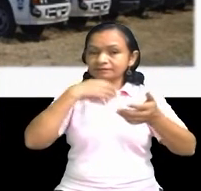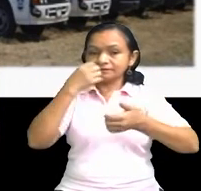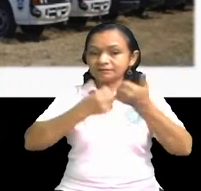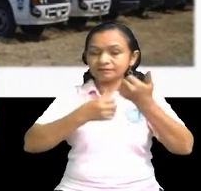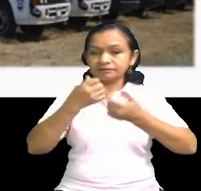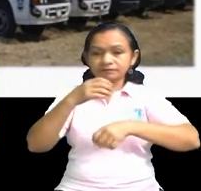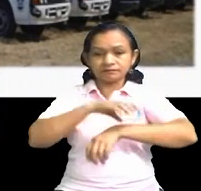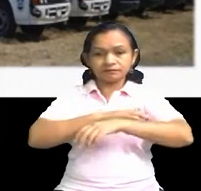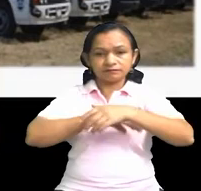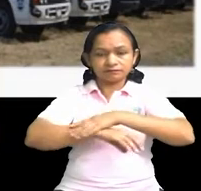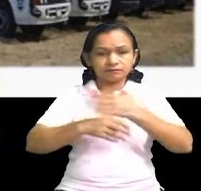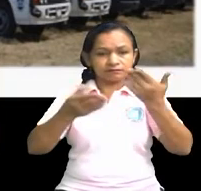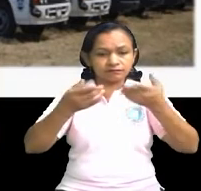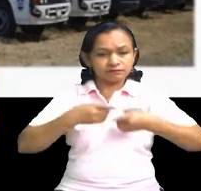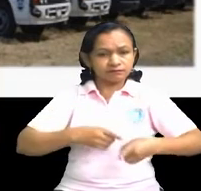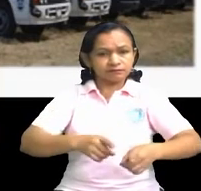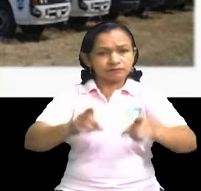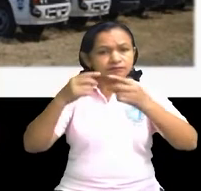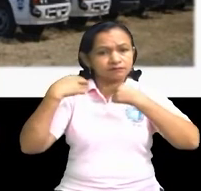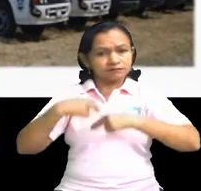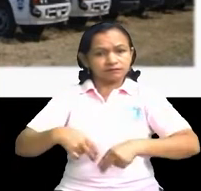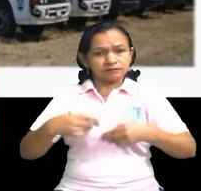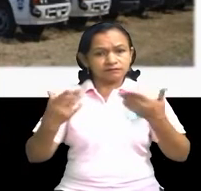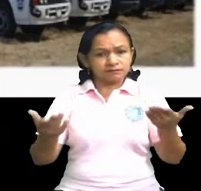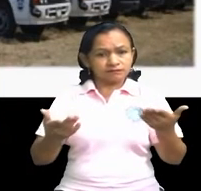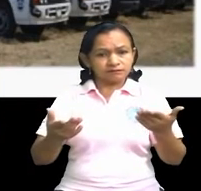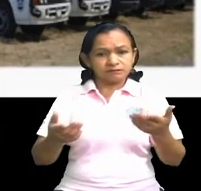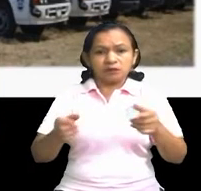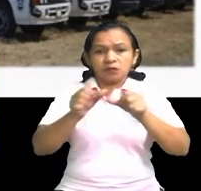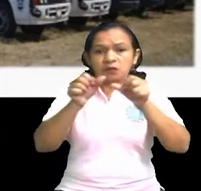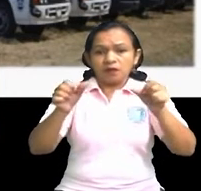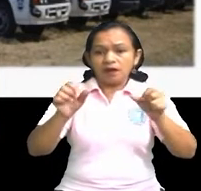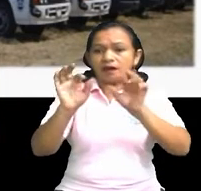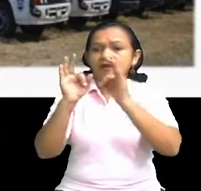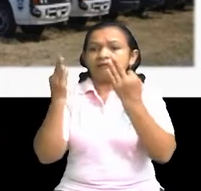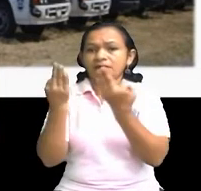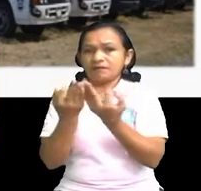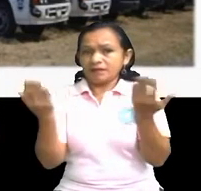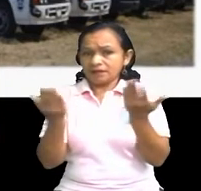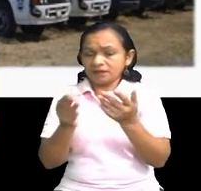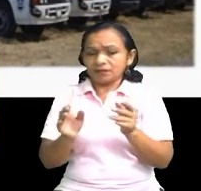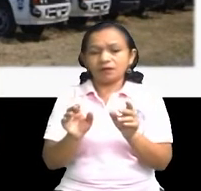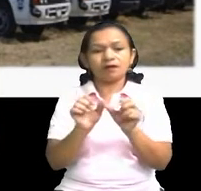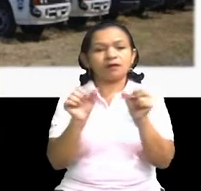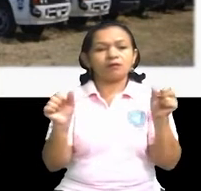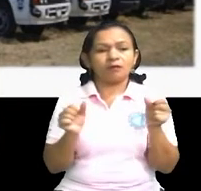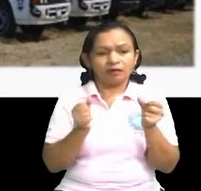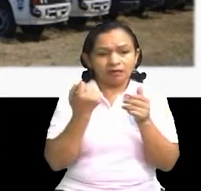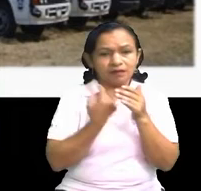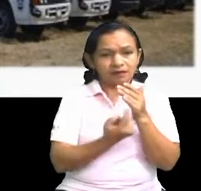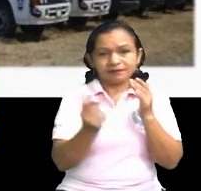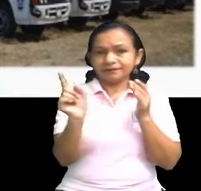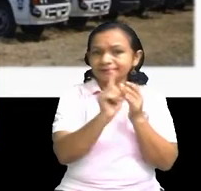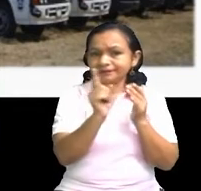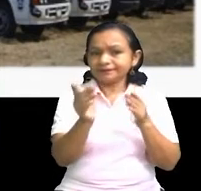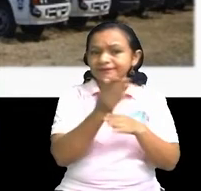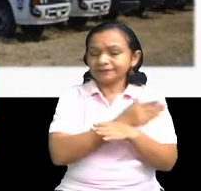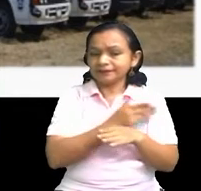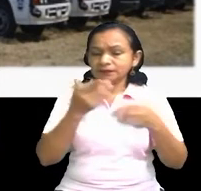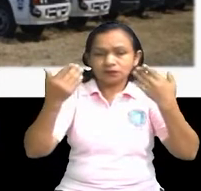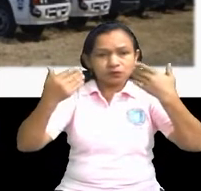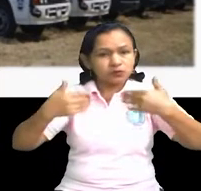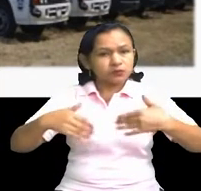delito, una persona, no pierde su dignidad humana. Ni trasciende a la familia. Exacto. Entonces, tiene que haber